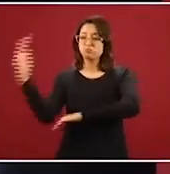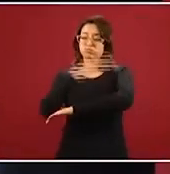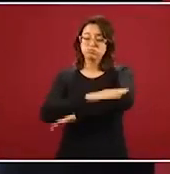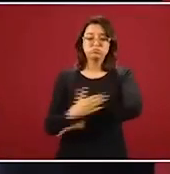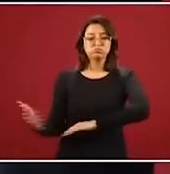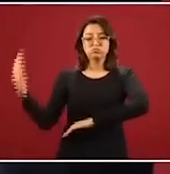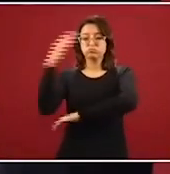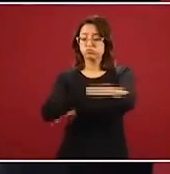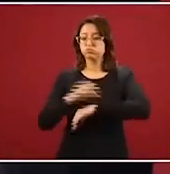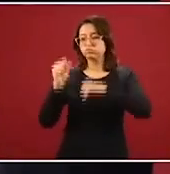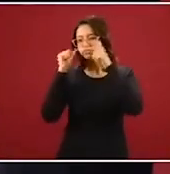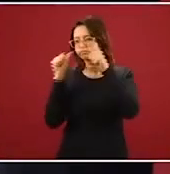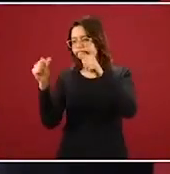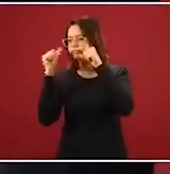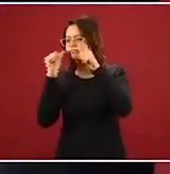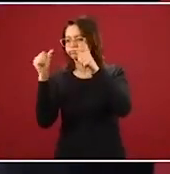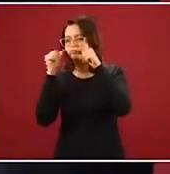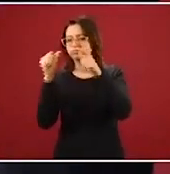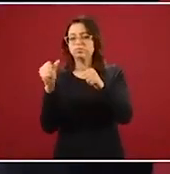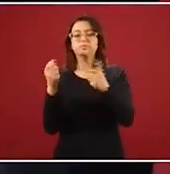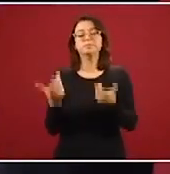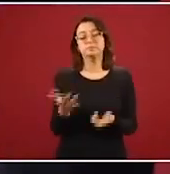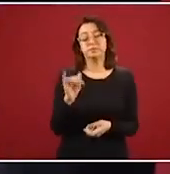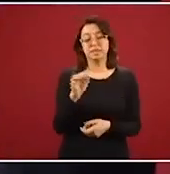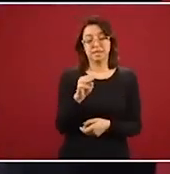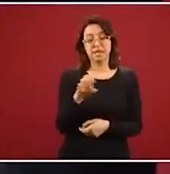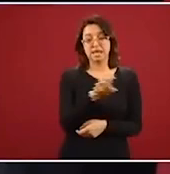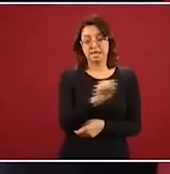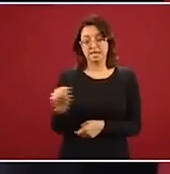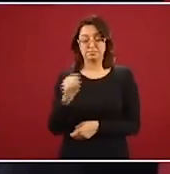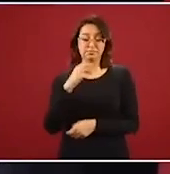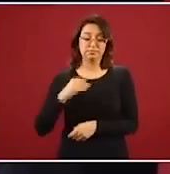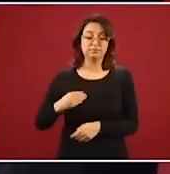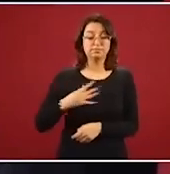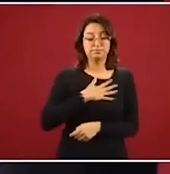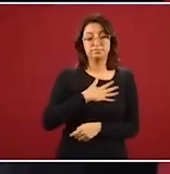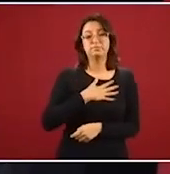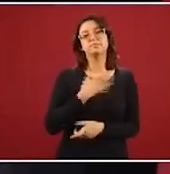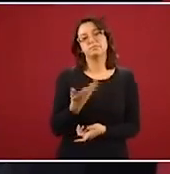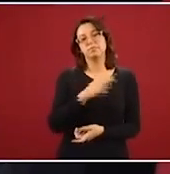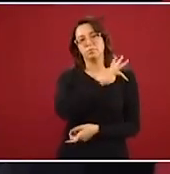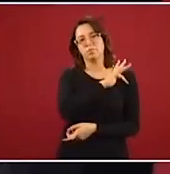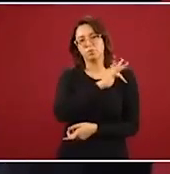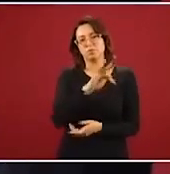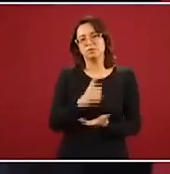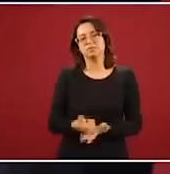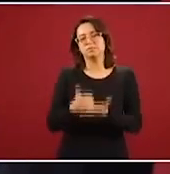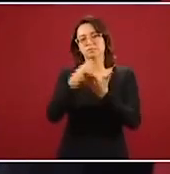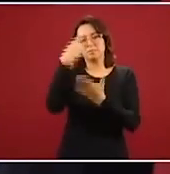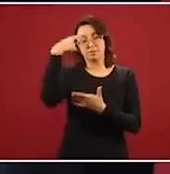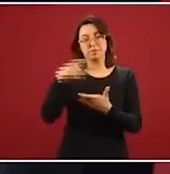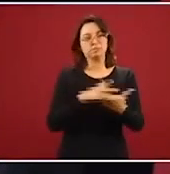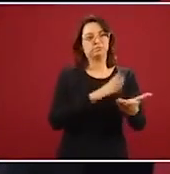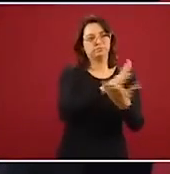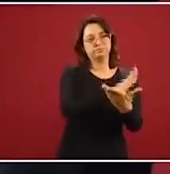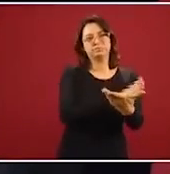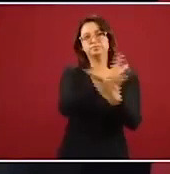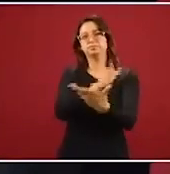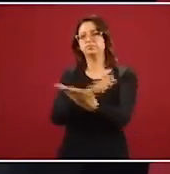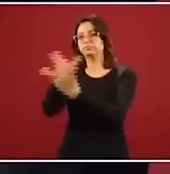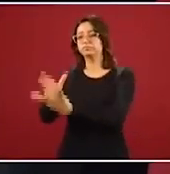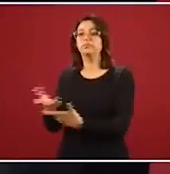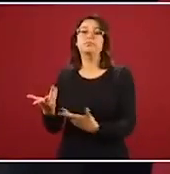rezago de atención. Y esto, el IMSS Bienestar, nos permite llegar más rápidamente a estos rincones del país, en lo que se va desarrollando